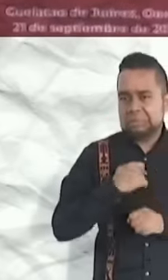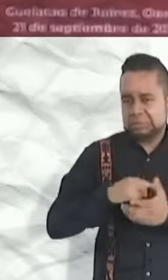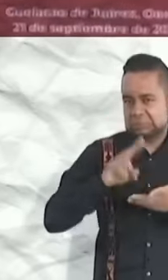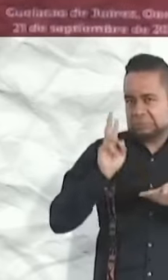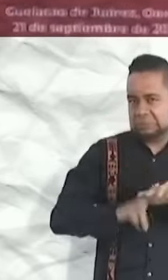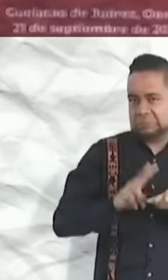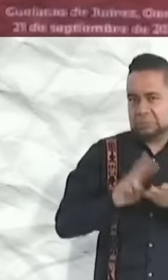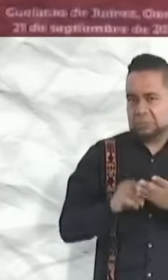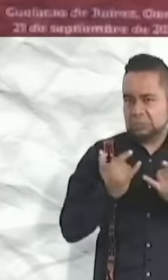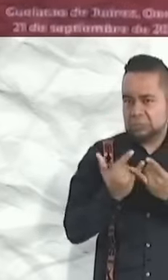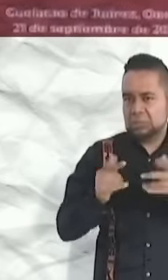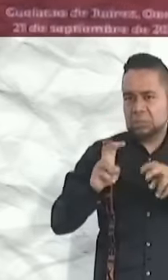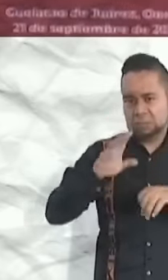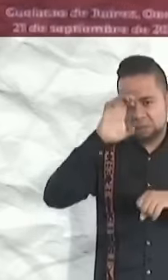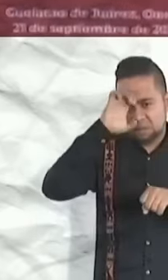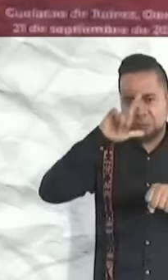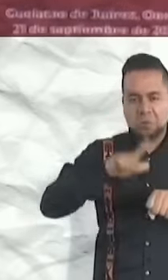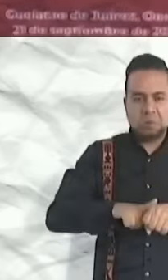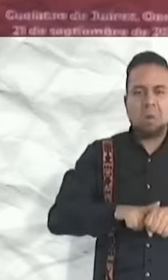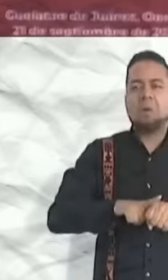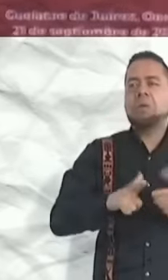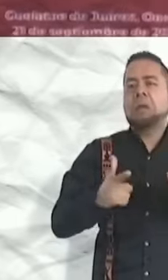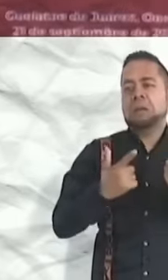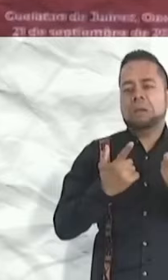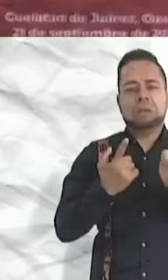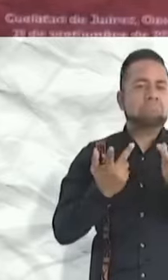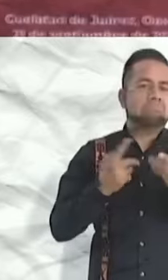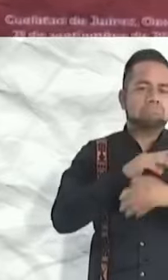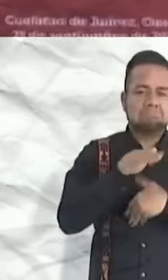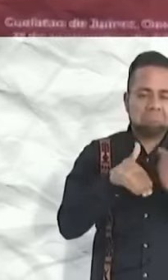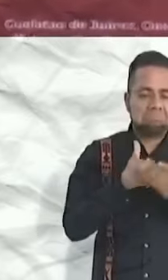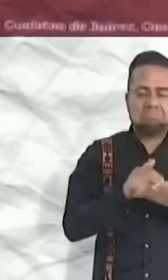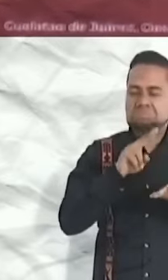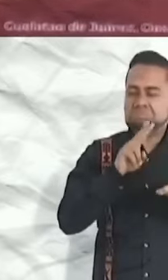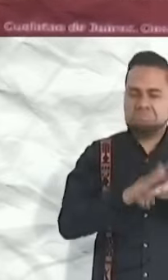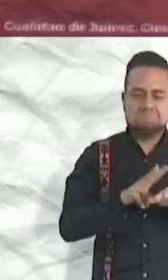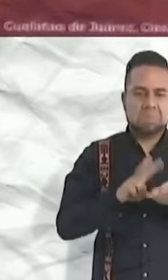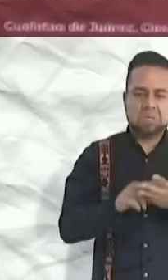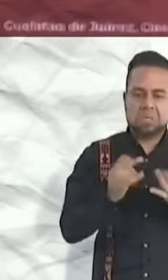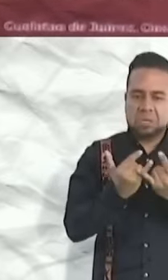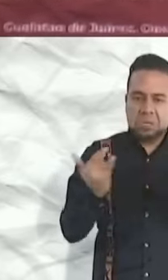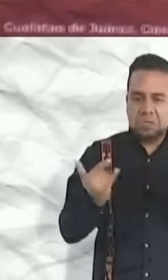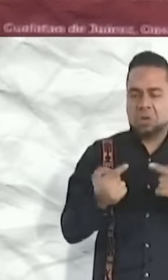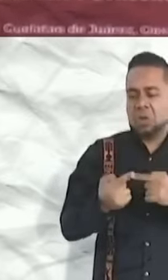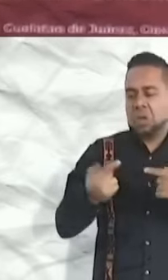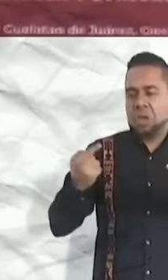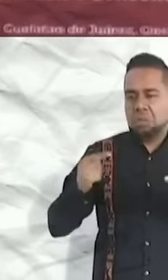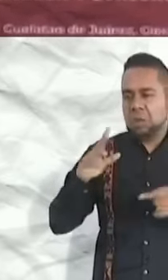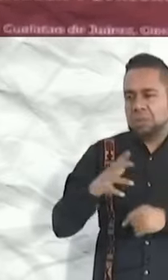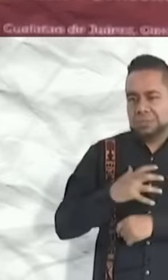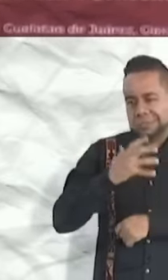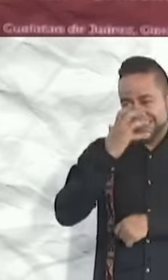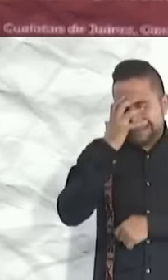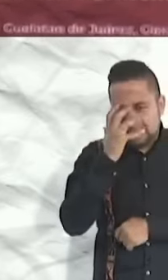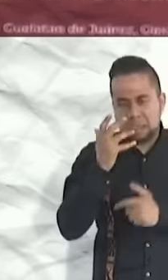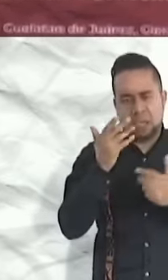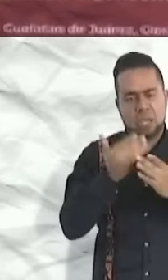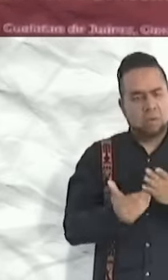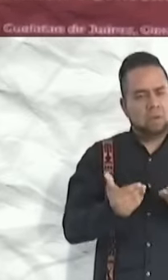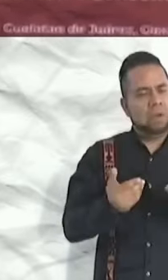valores culturales, morales, ¿Quién espirituales. Hacía eso? Y la grandeza de México es lo